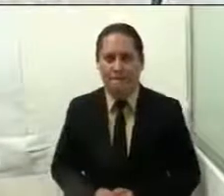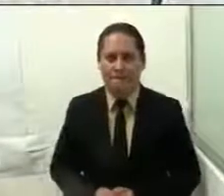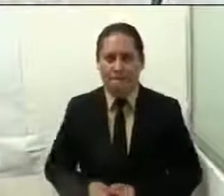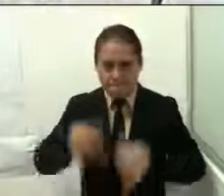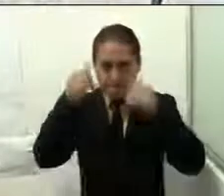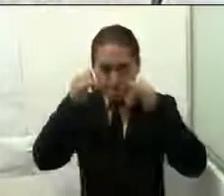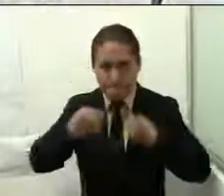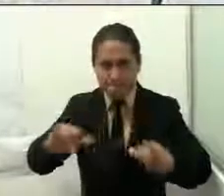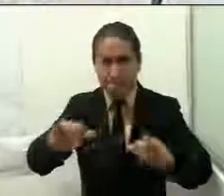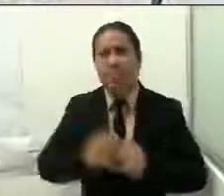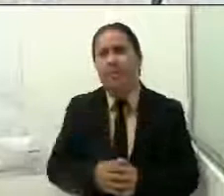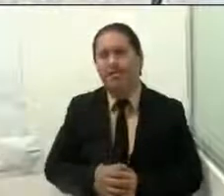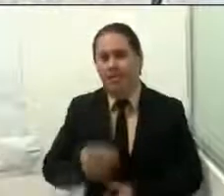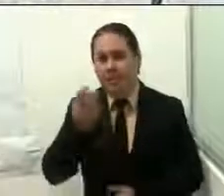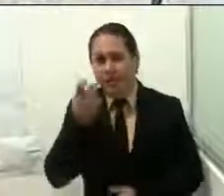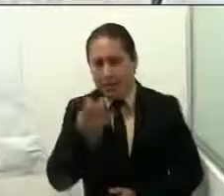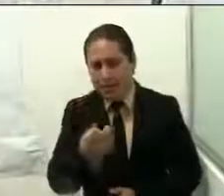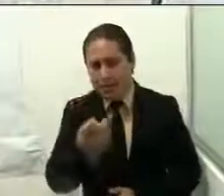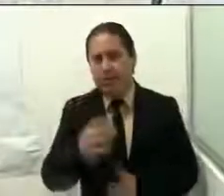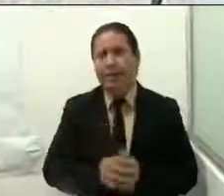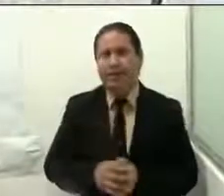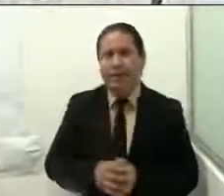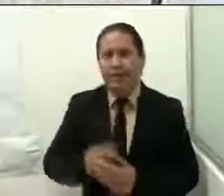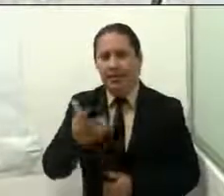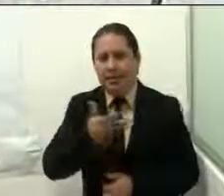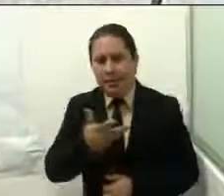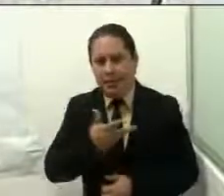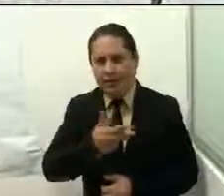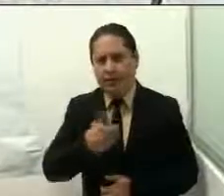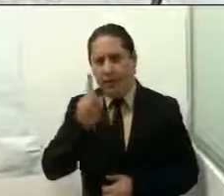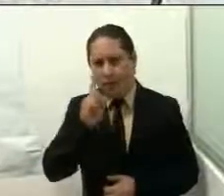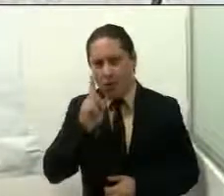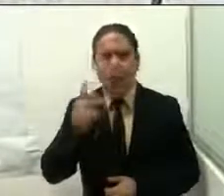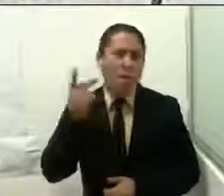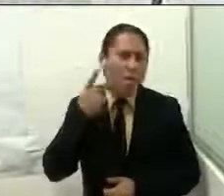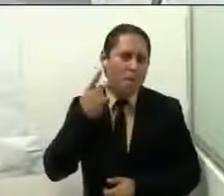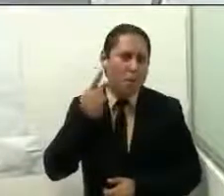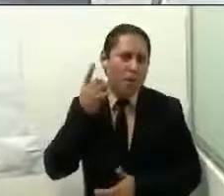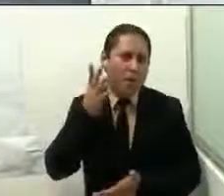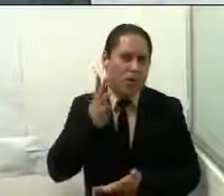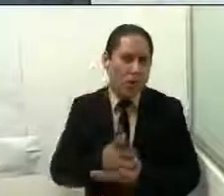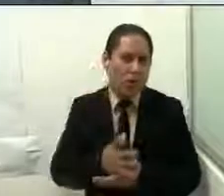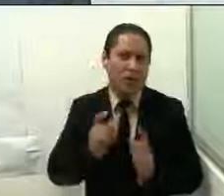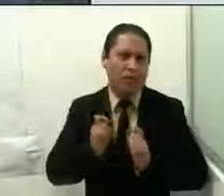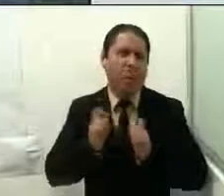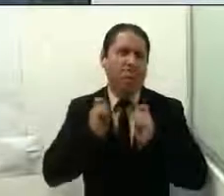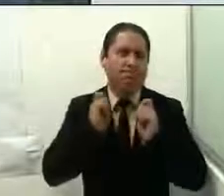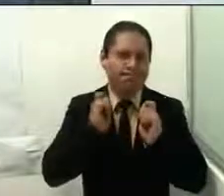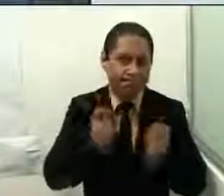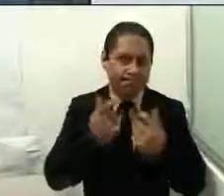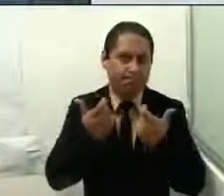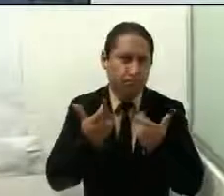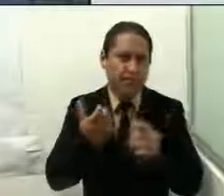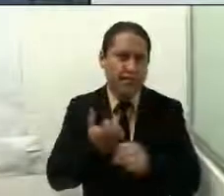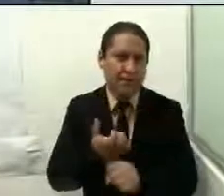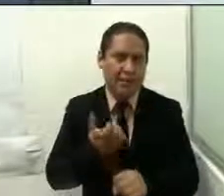la actividad pecuaria se enmarca como política pública por su aportación a la economía estatal y